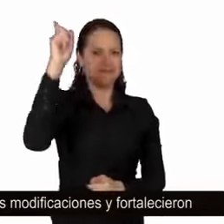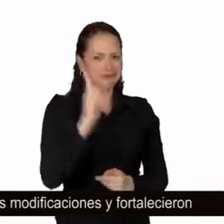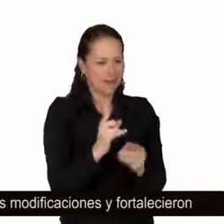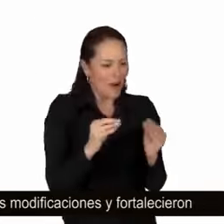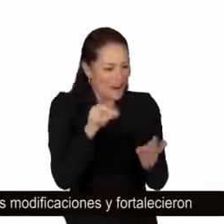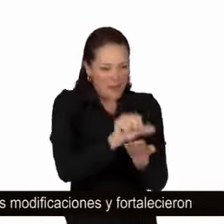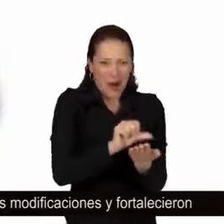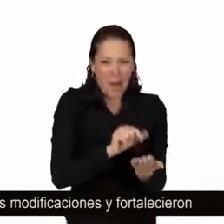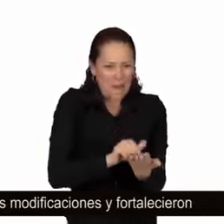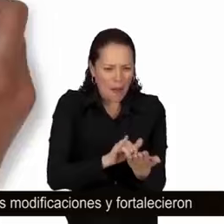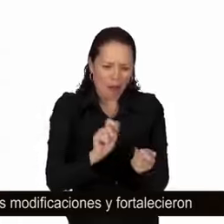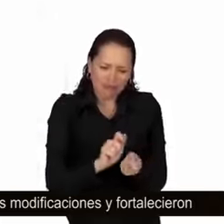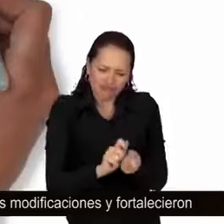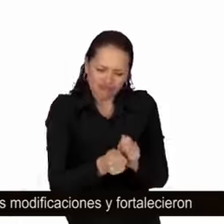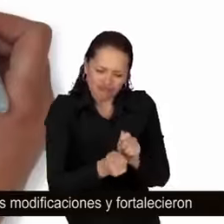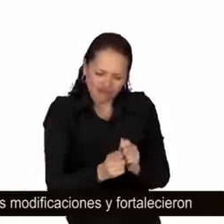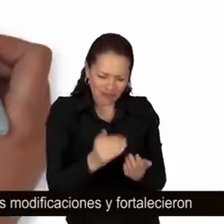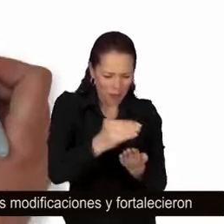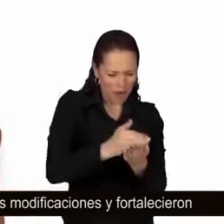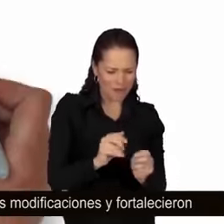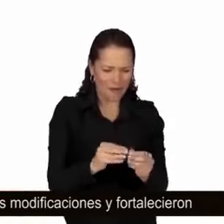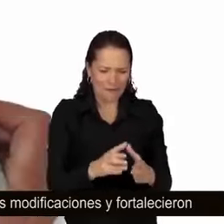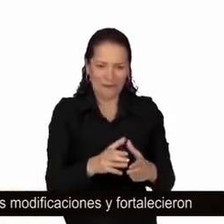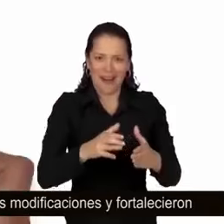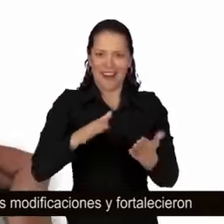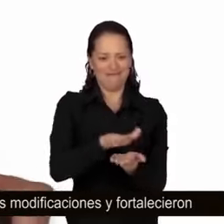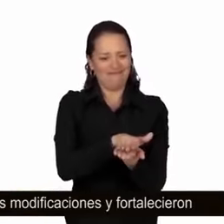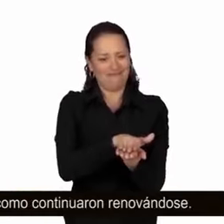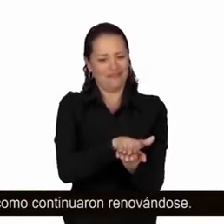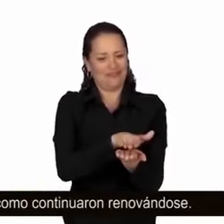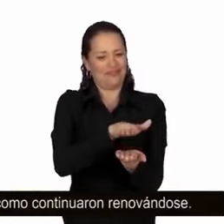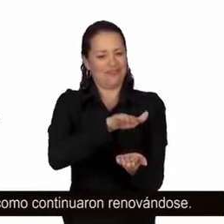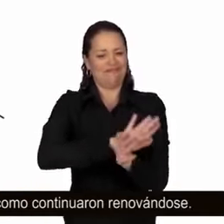Al regresar a Colombia, le hicieron las modificaciones y